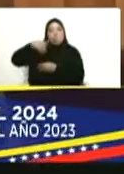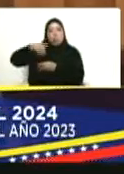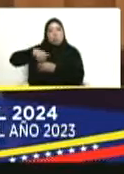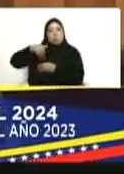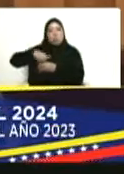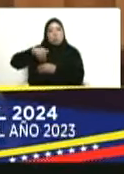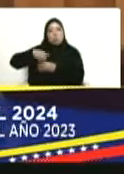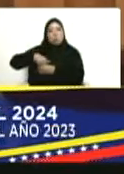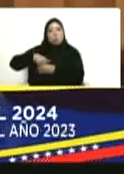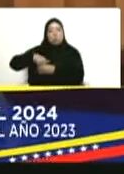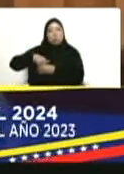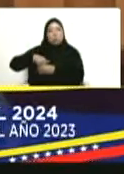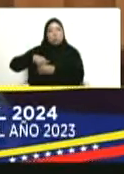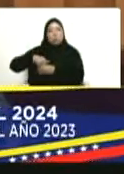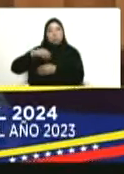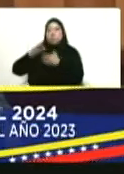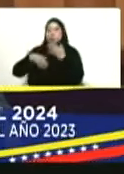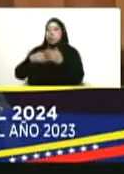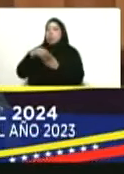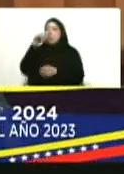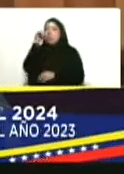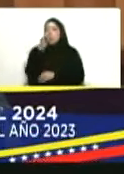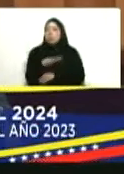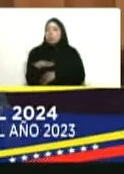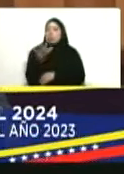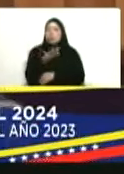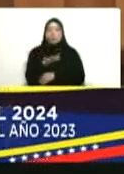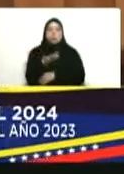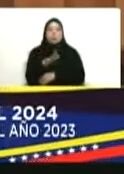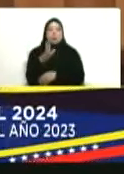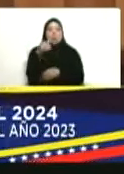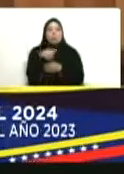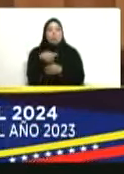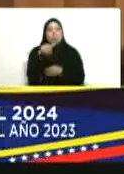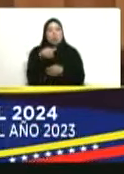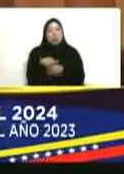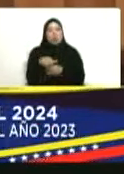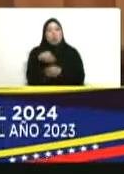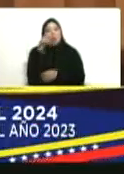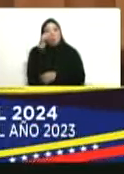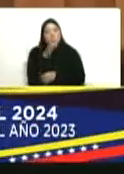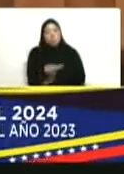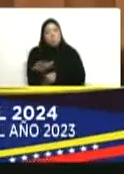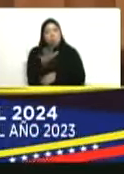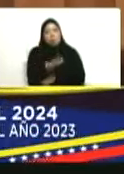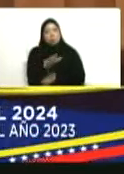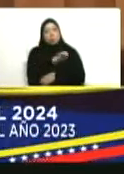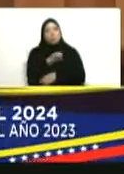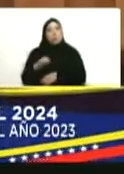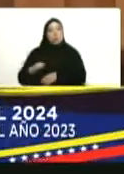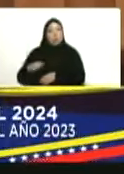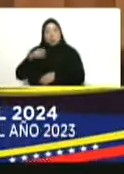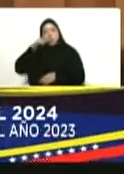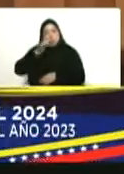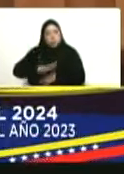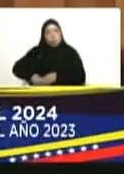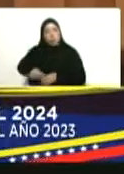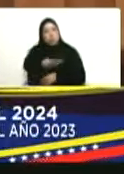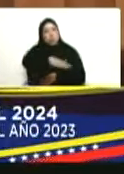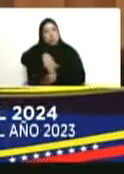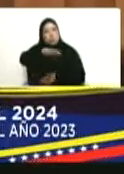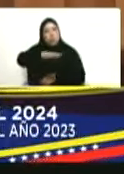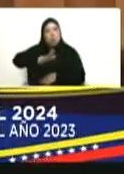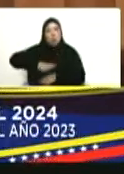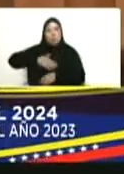y dijimos, aquí estamos, día electoral. El pueblo, solo el pueblo